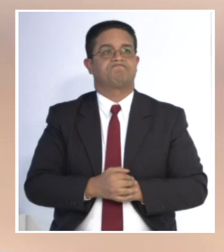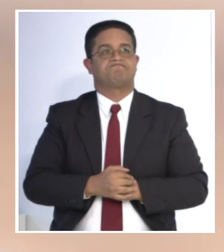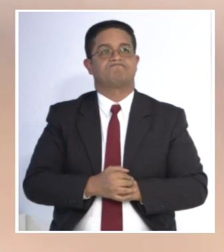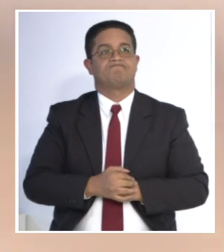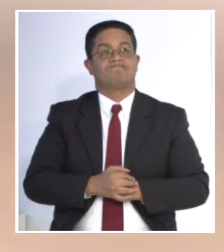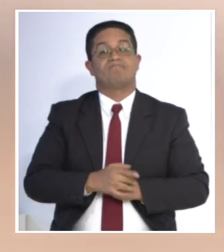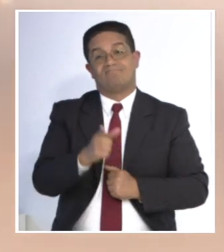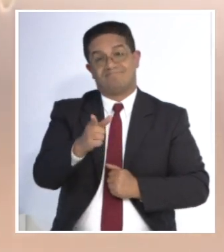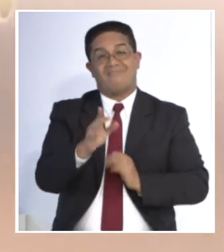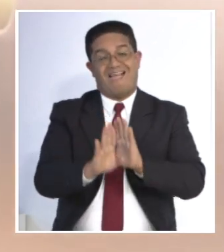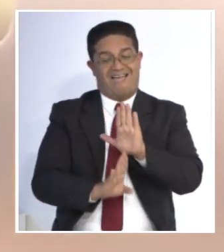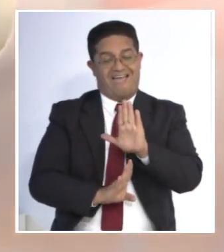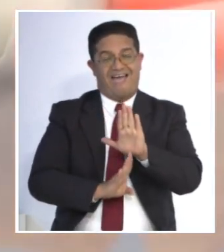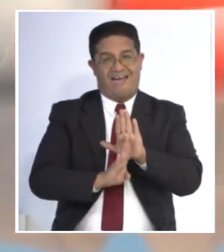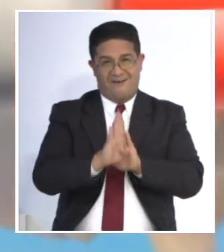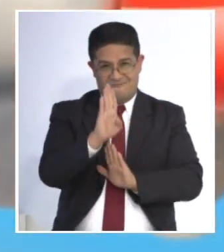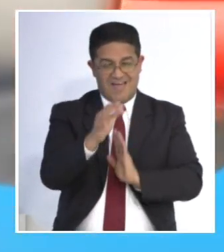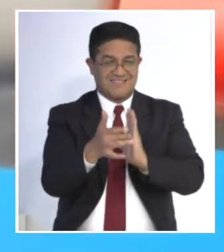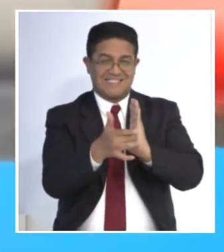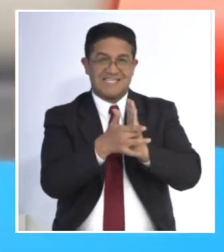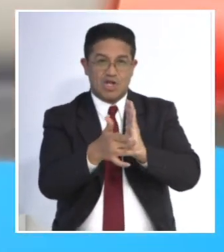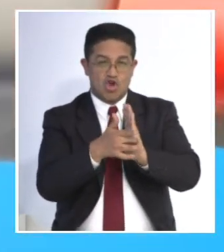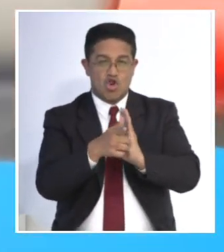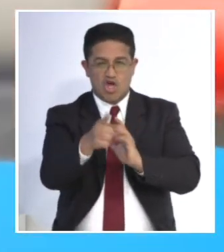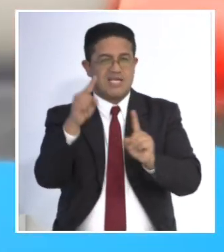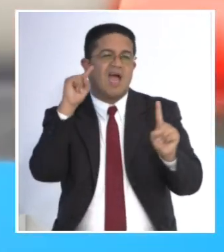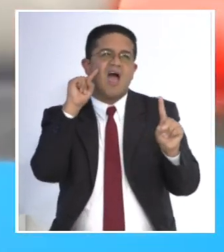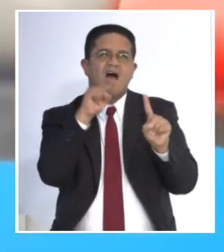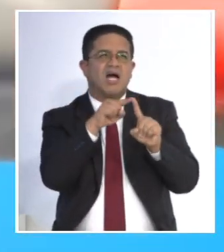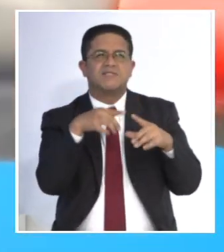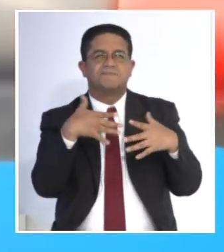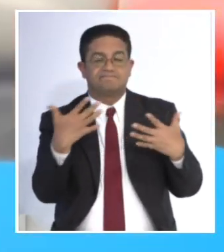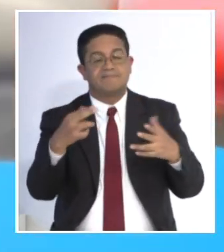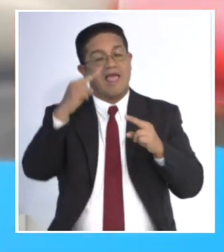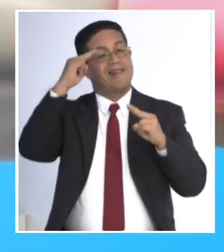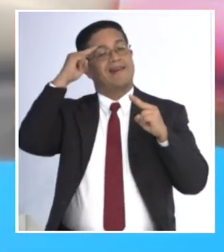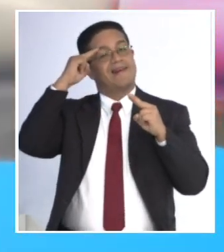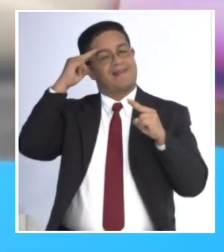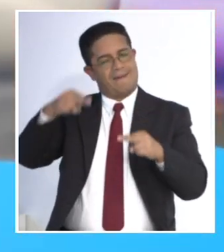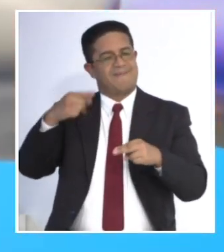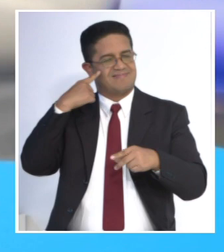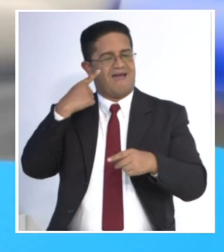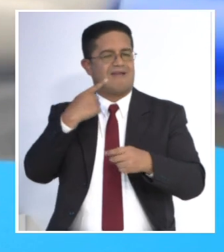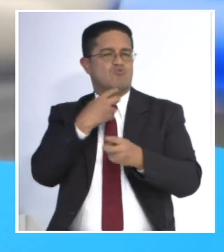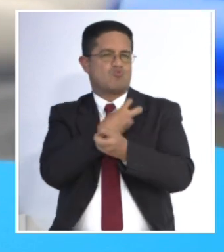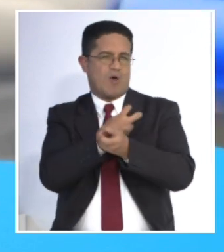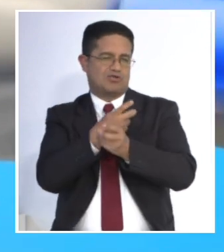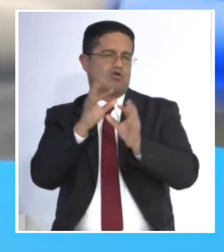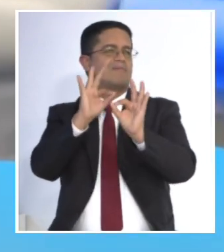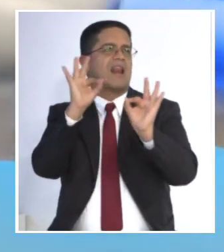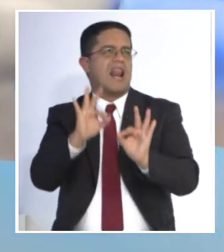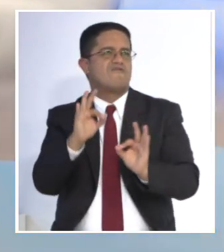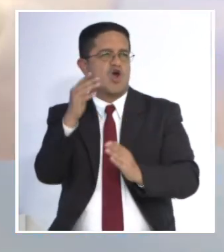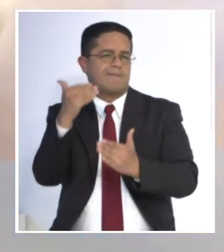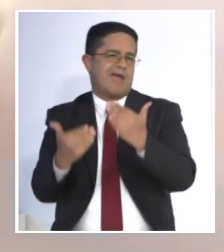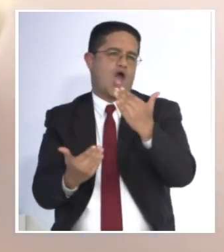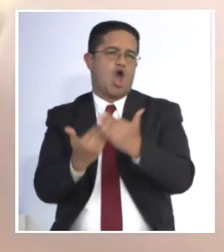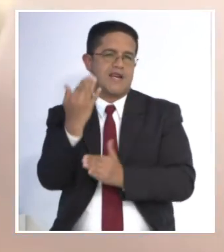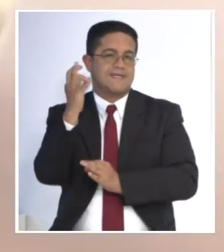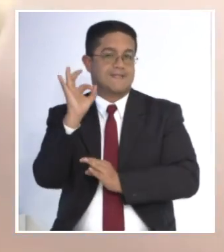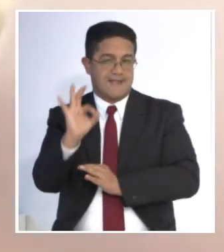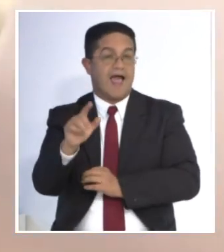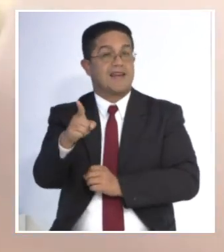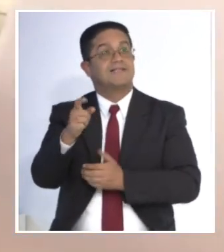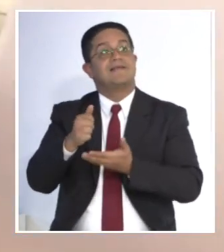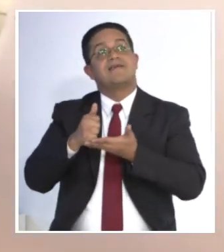el avance de estas técnicas tiene como objetivo respetar las partes blandas adyacentes y realizar una fijación estable